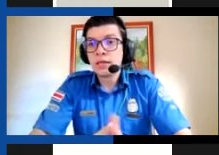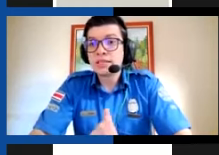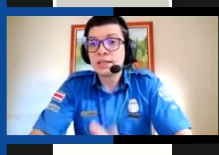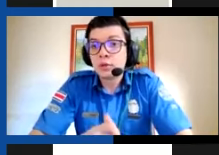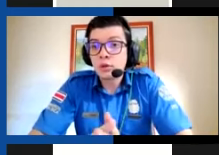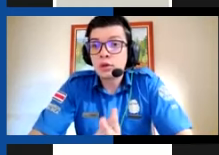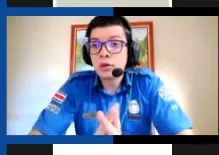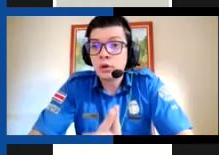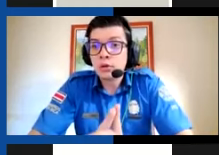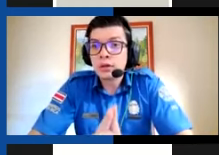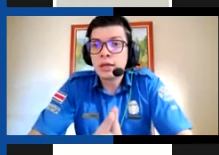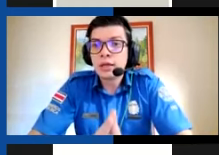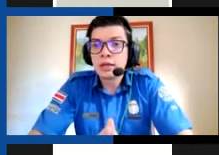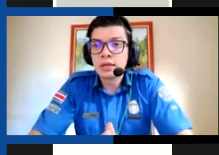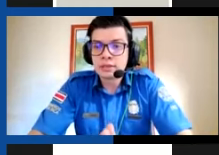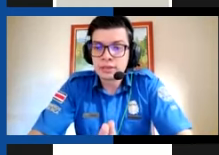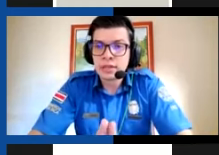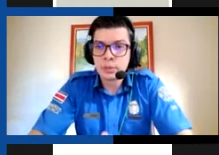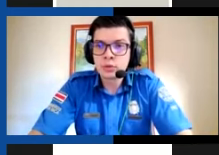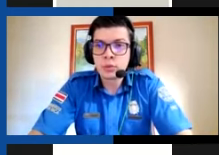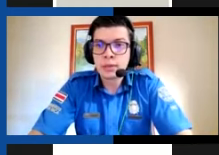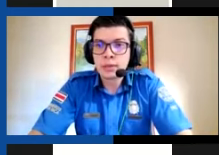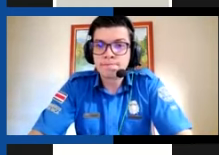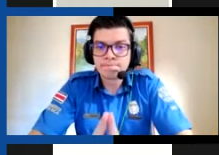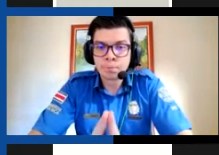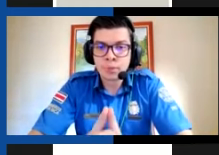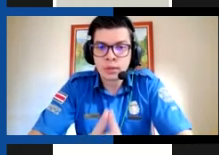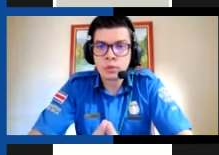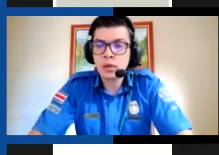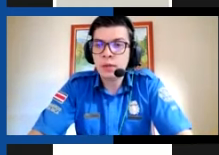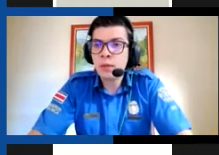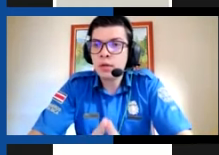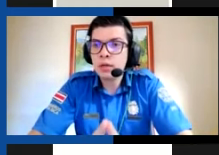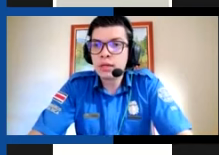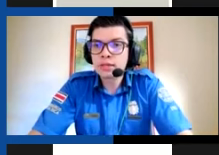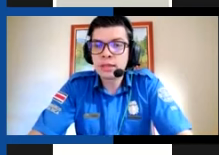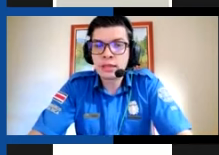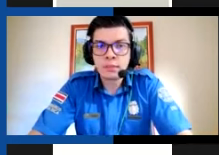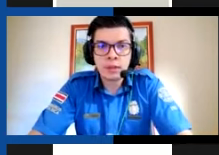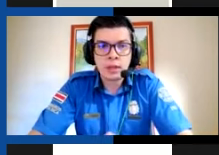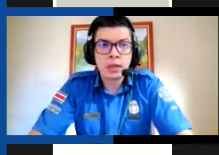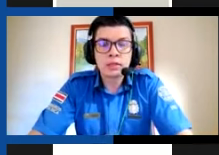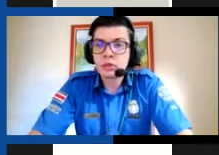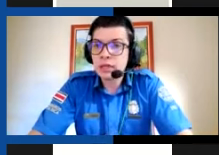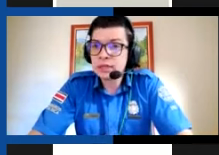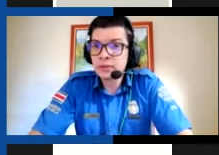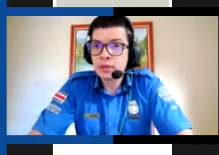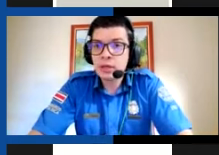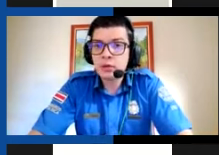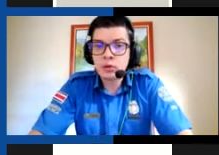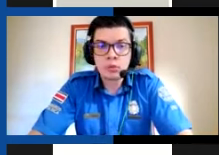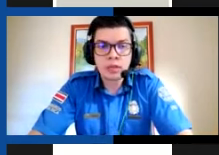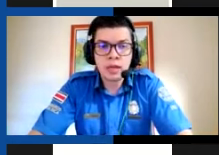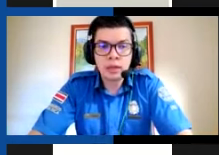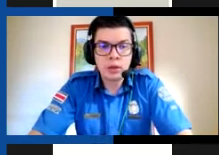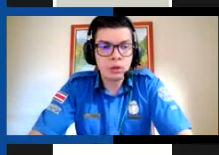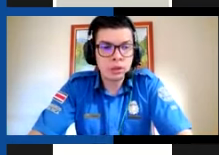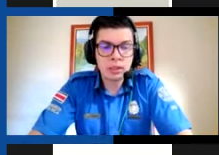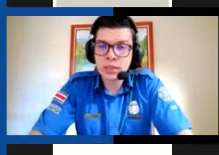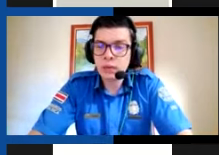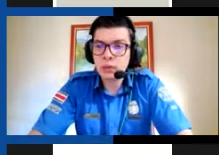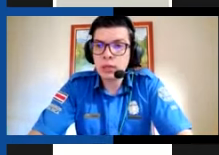Y exacto, no deje que se escape su vida. Un lema muy interesante. Este video como tal